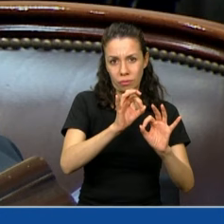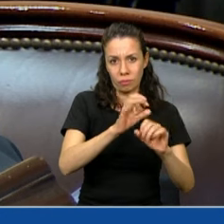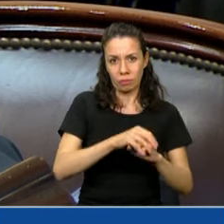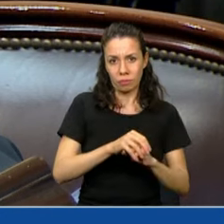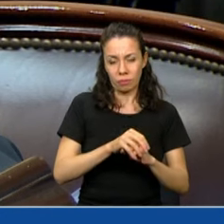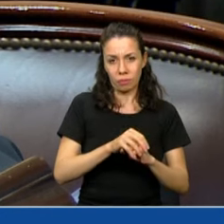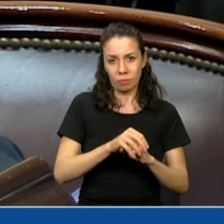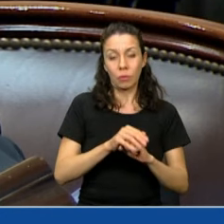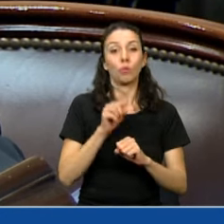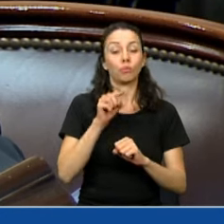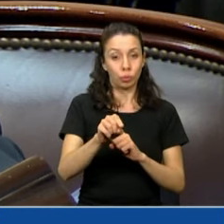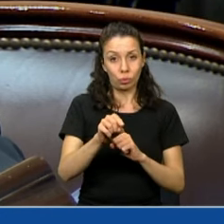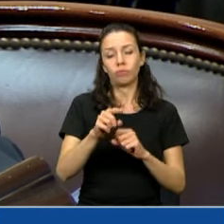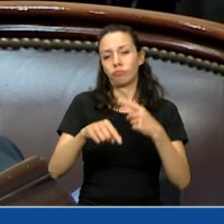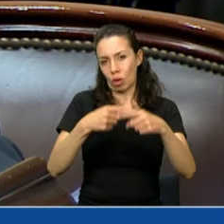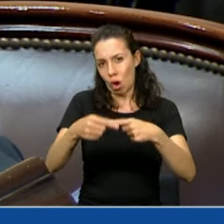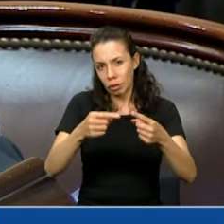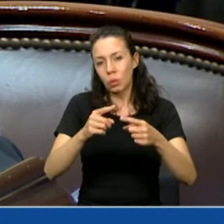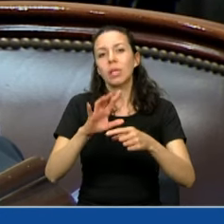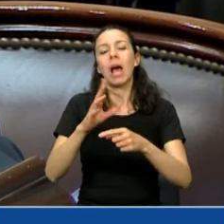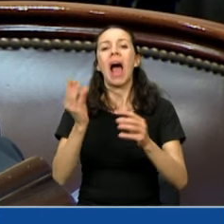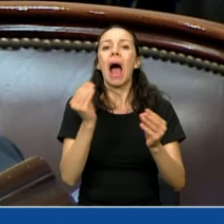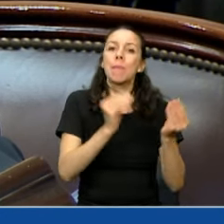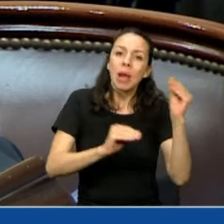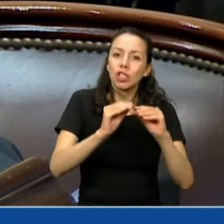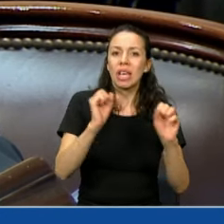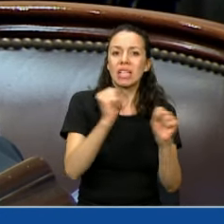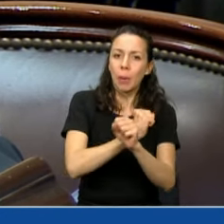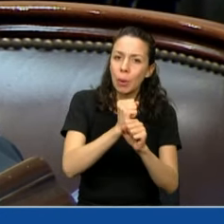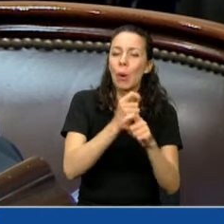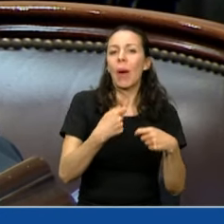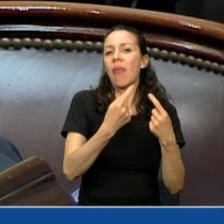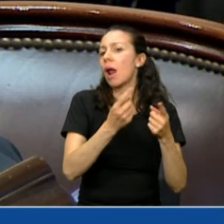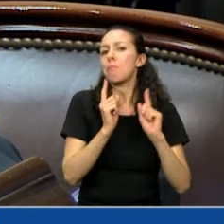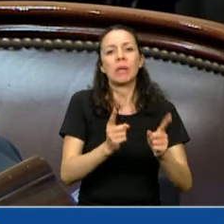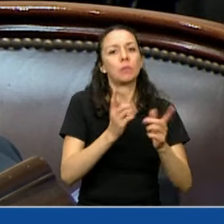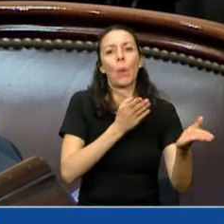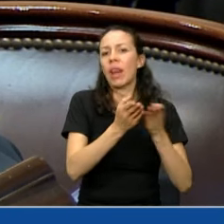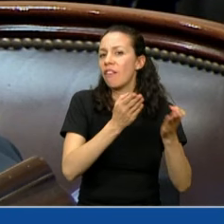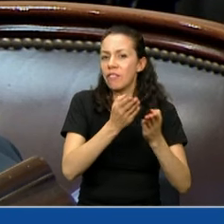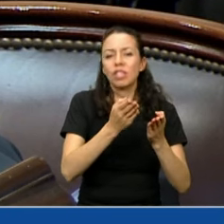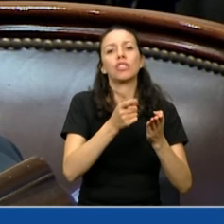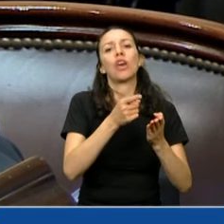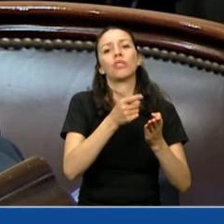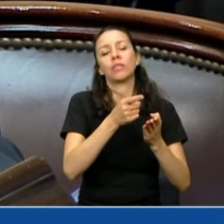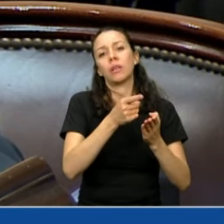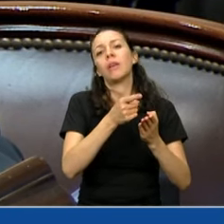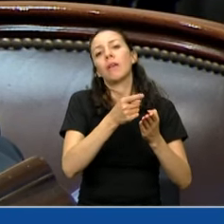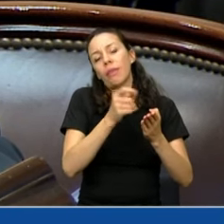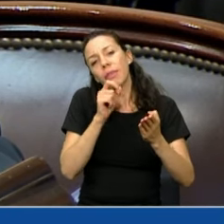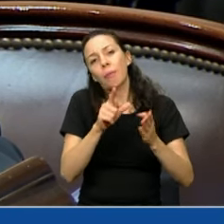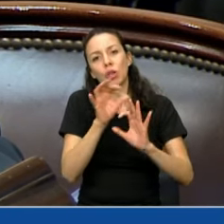el el artículo las ampliaciones aprobadas gozarán de los mismos beneficios eh promocionales aplicables al